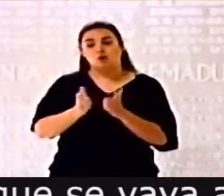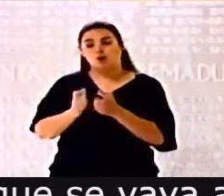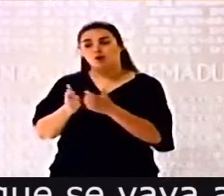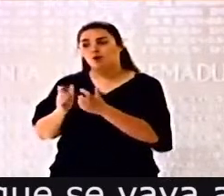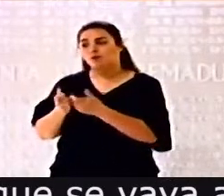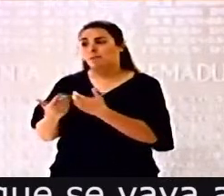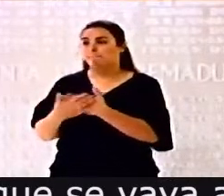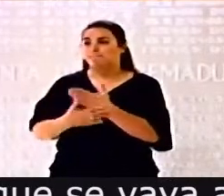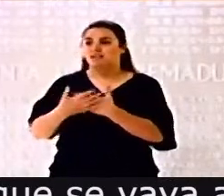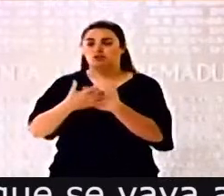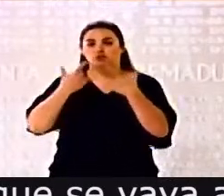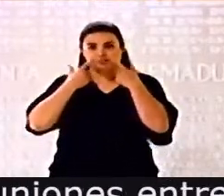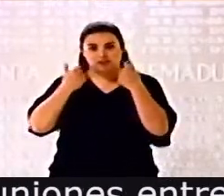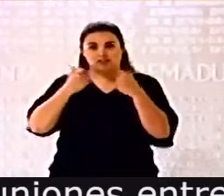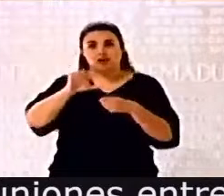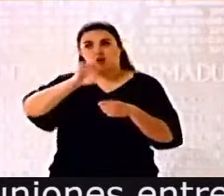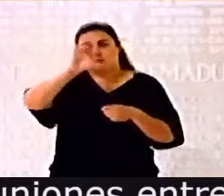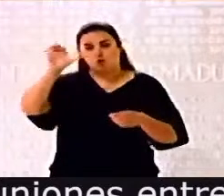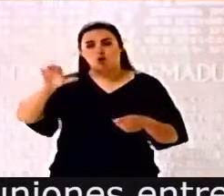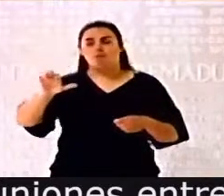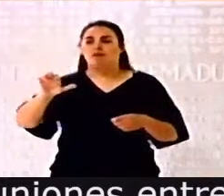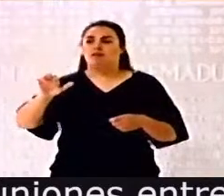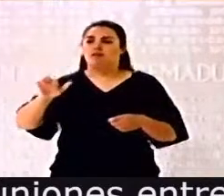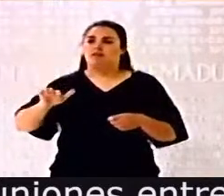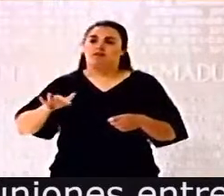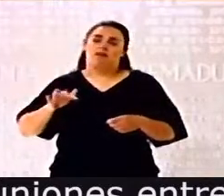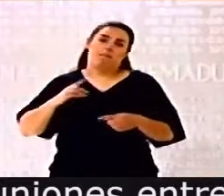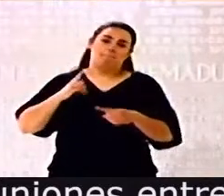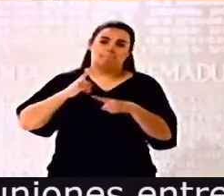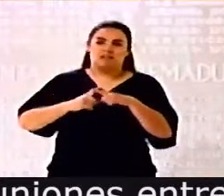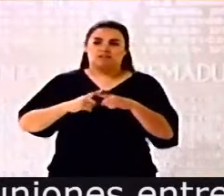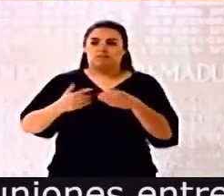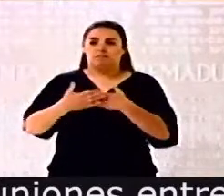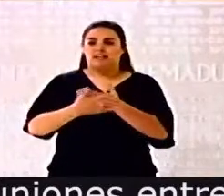los ministros de Sanidad de la Unión Europea y los ministros